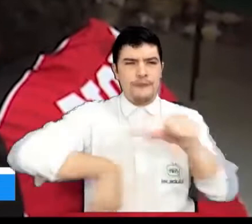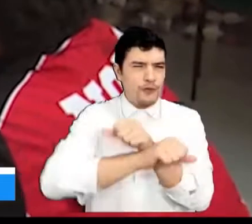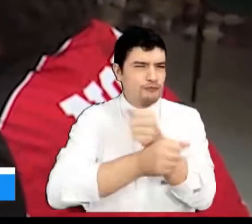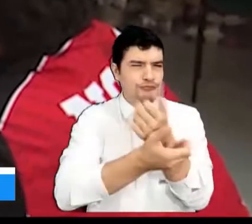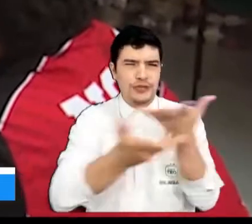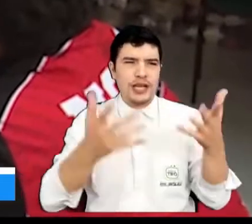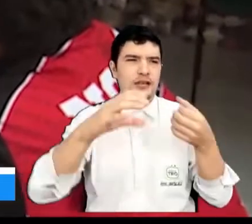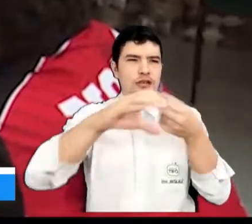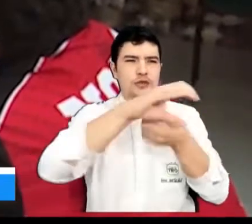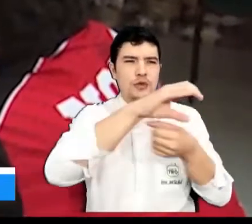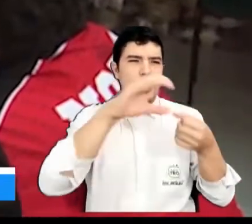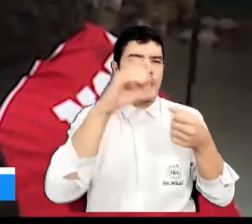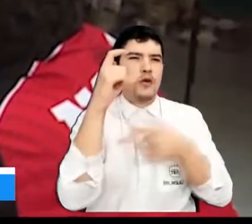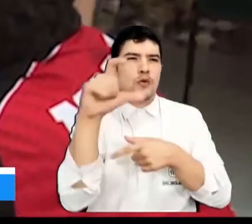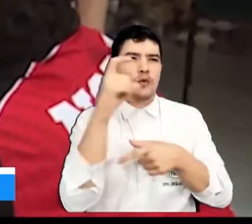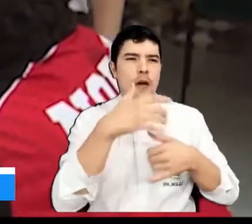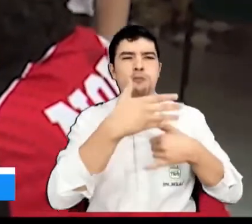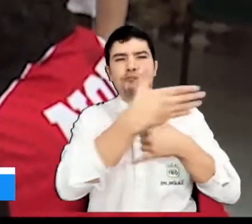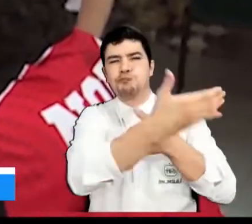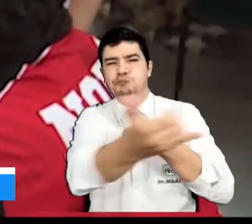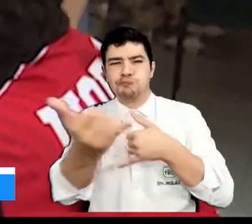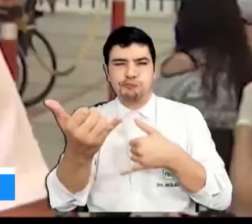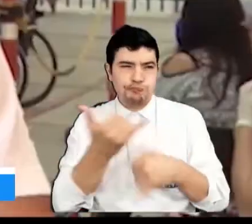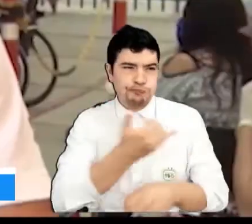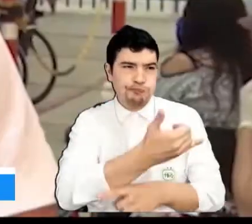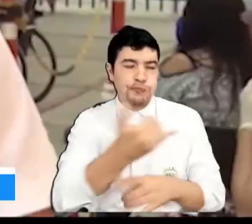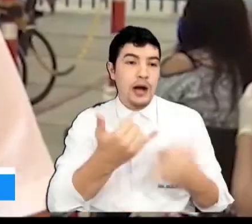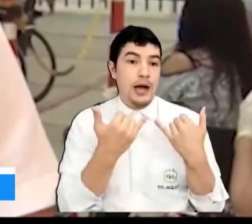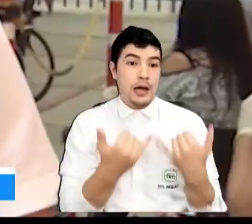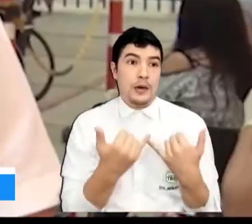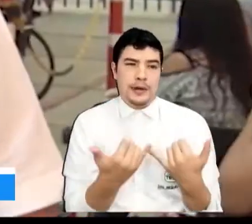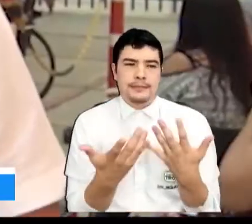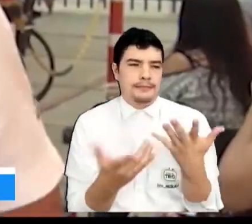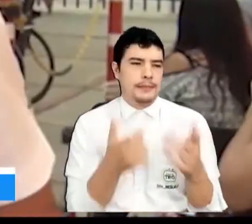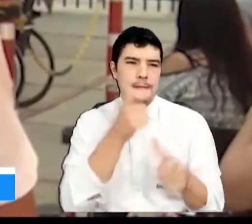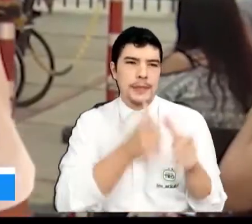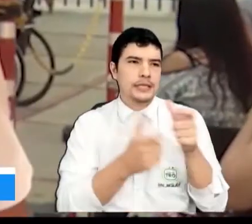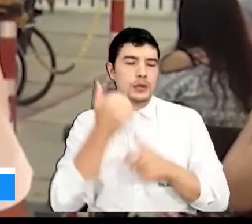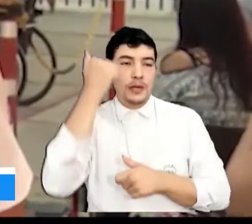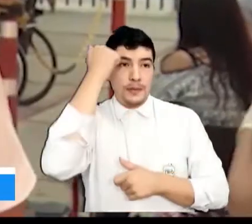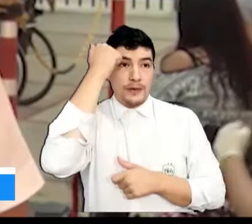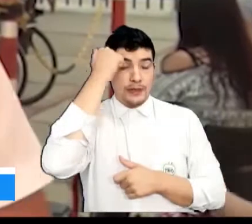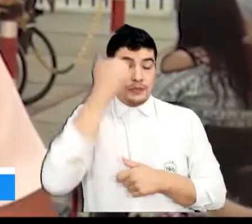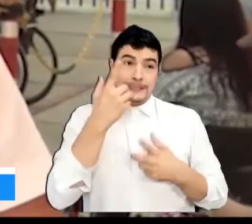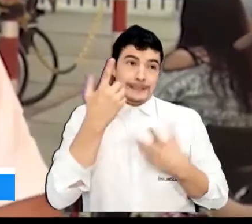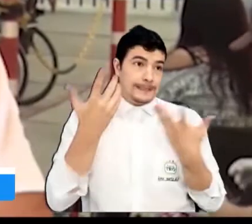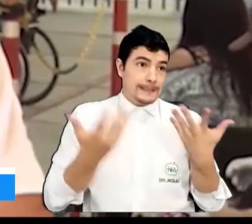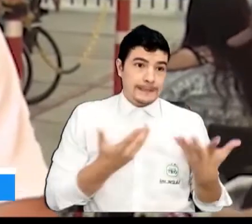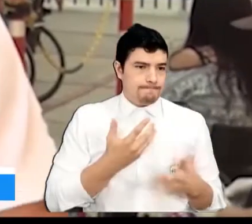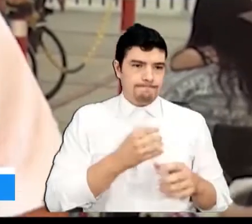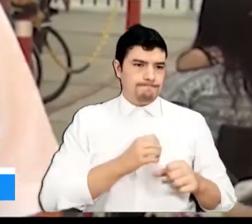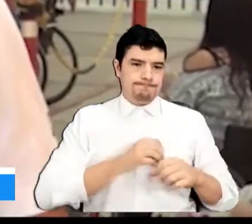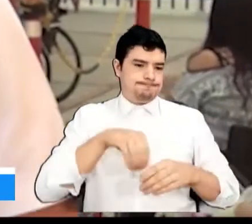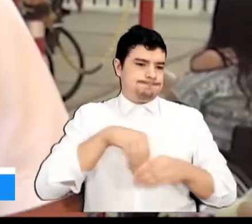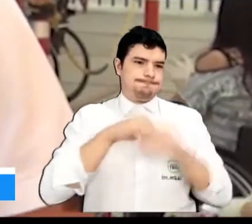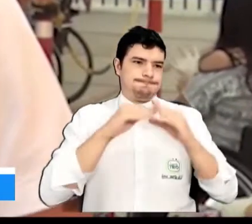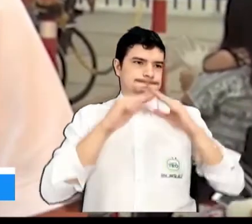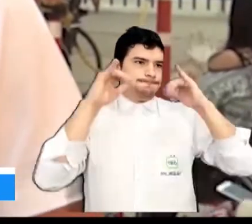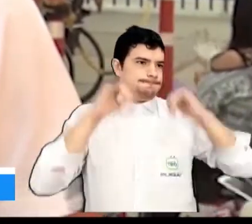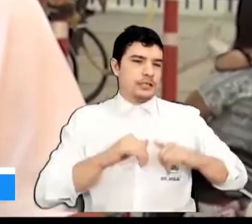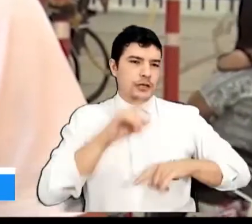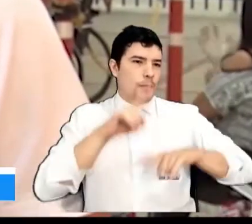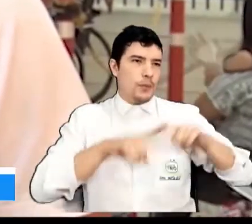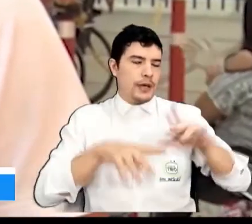norte santanderianos también tuvieron un aliento económico. Pagamos de forma retroactiva desde la semana pasada, hemos iniciado